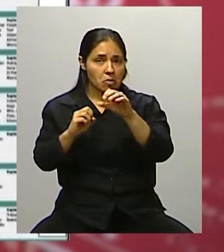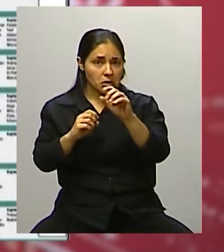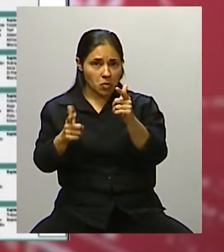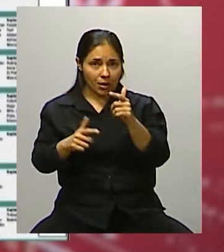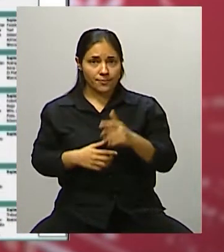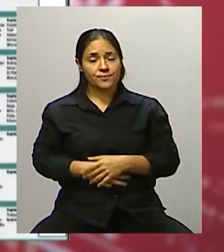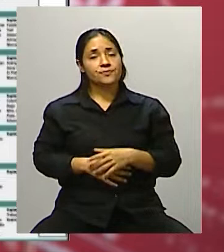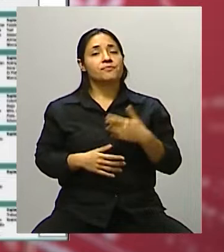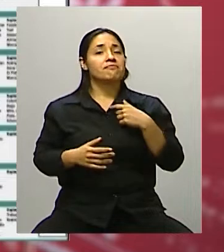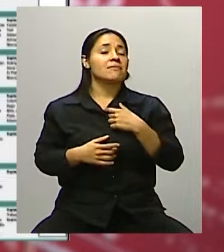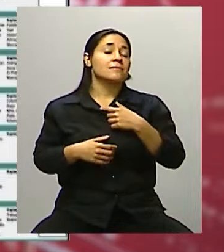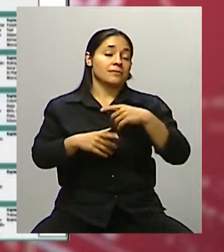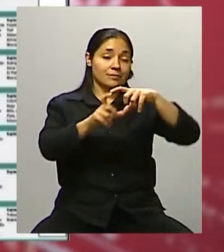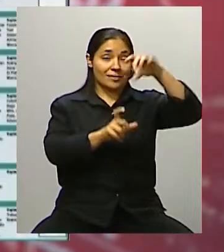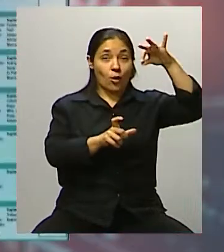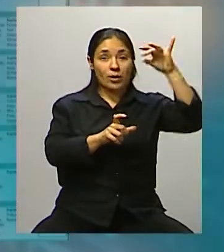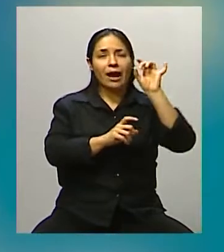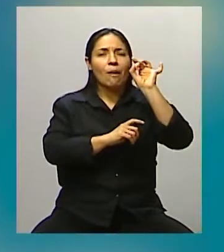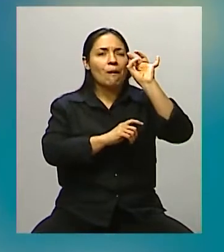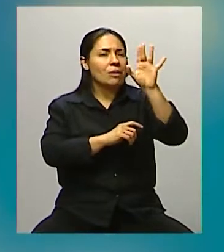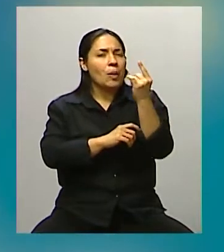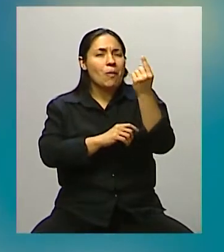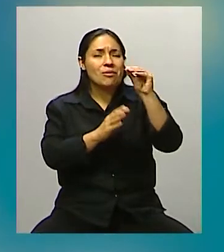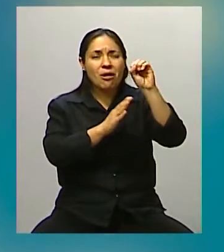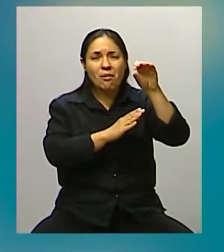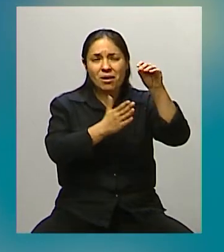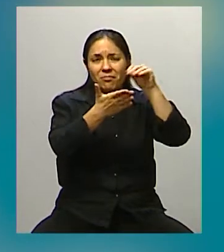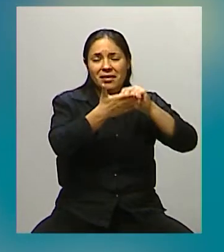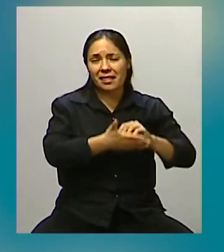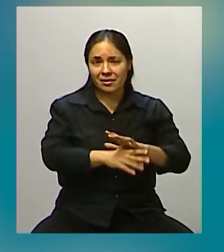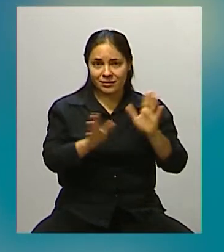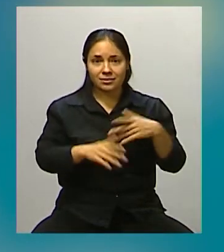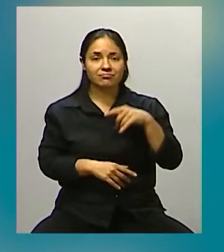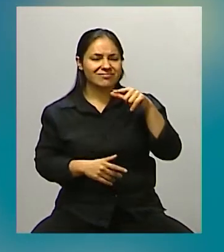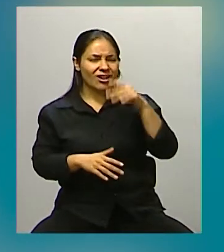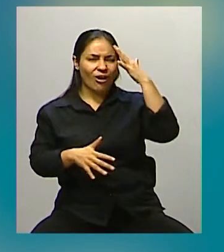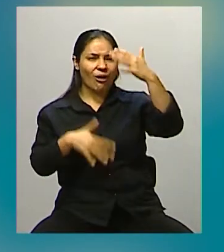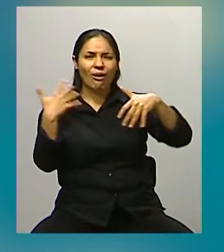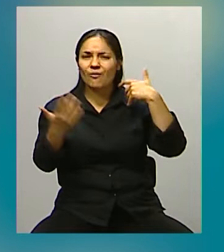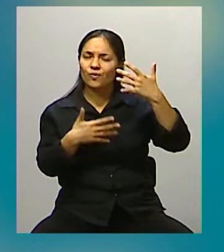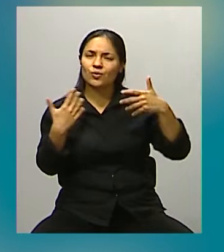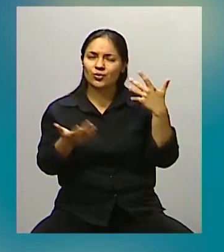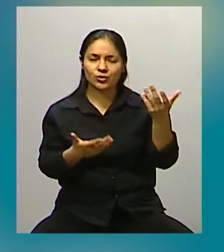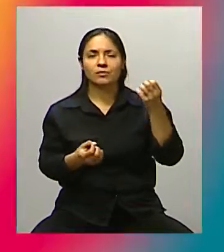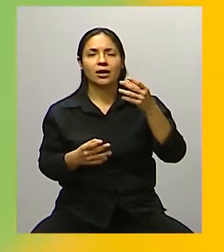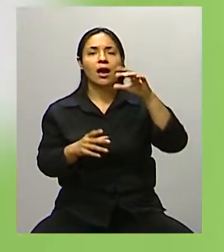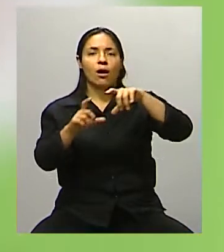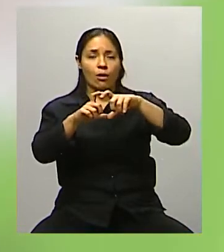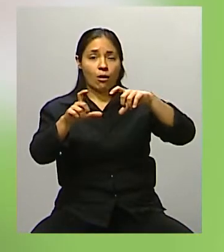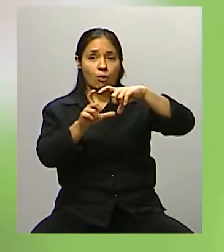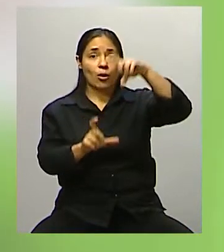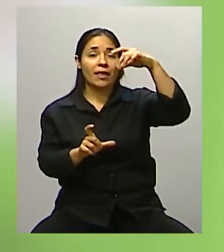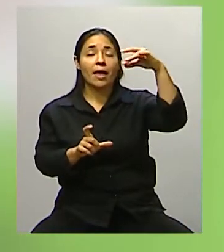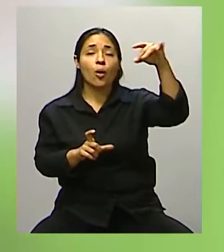otro lado, es más confuso, y eso es más confuso porque en los lugares donde se ha aplicado distintas variantes de boleta única, como en